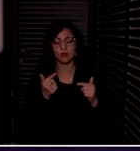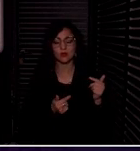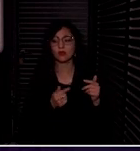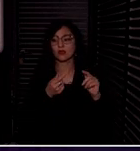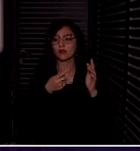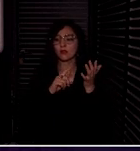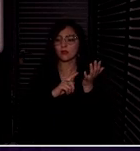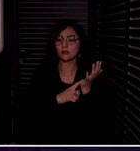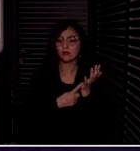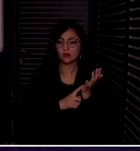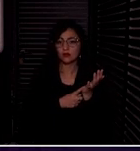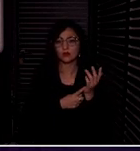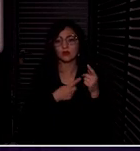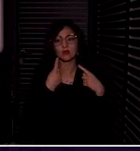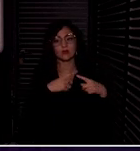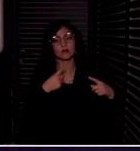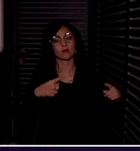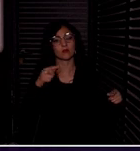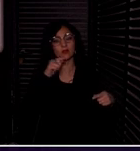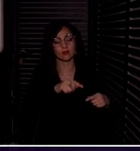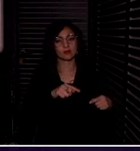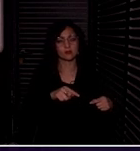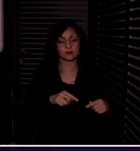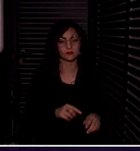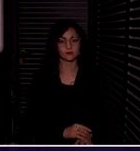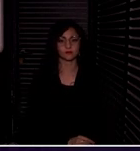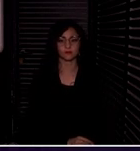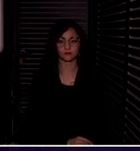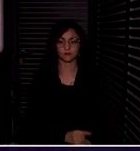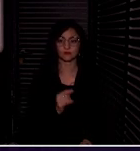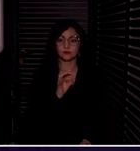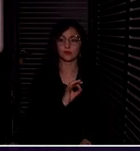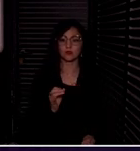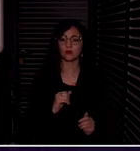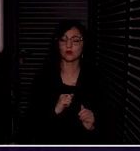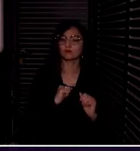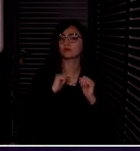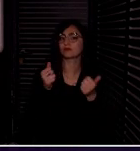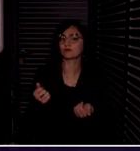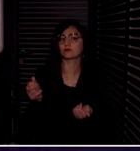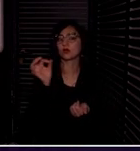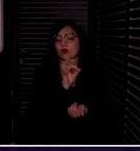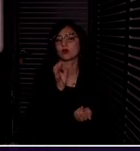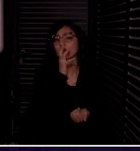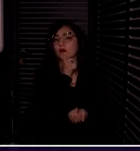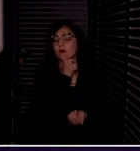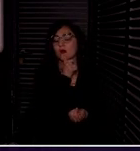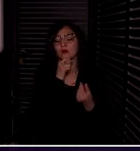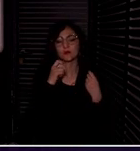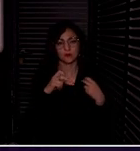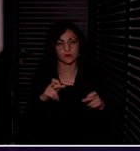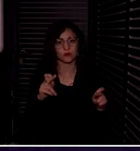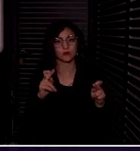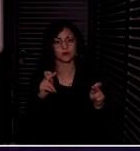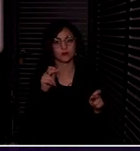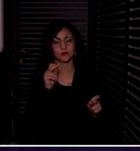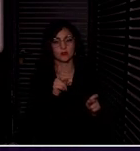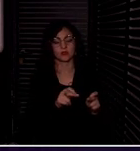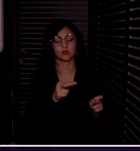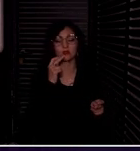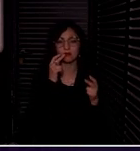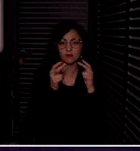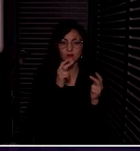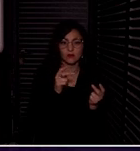tecnología, estas brechas que son habituales en la política pública, o se superan o no hay posibilidad de establecer un escenario